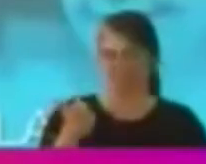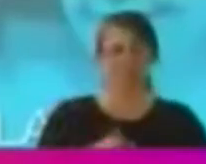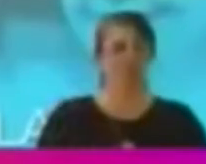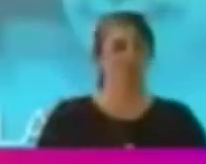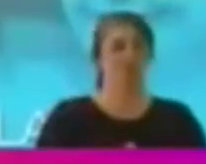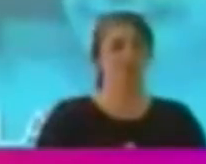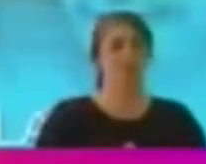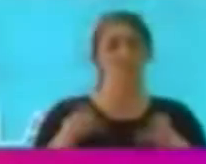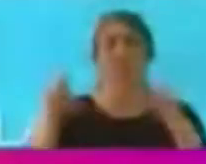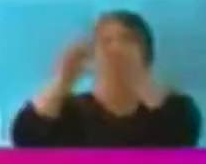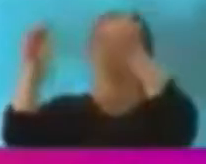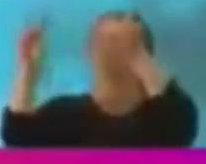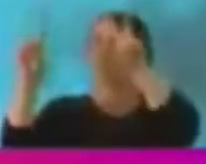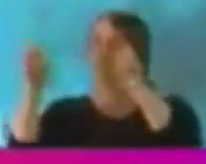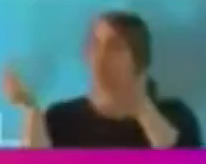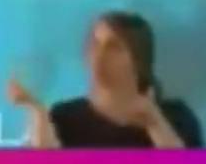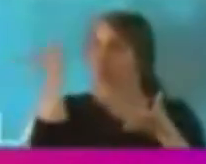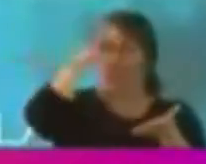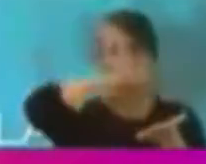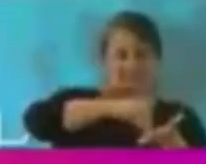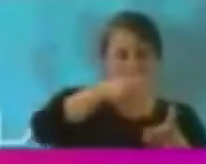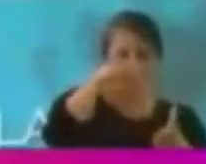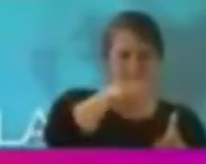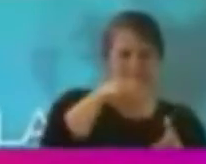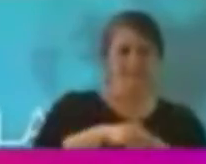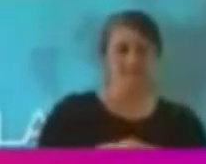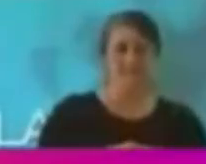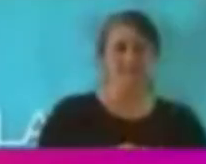me gustaría mencionar es que